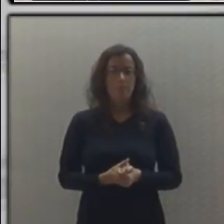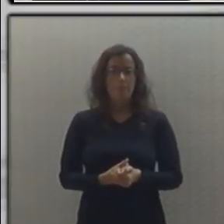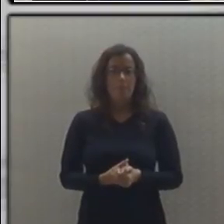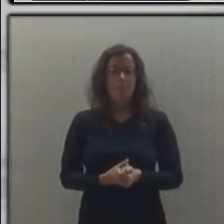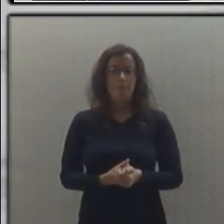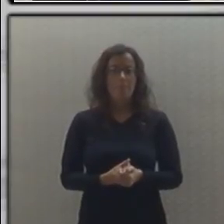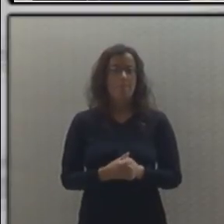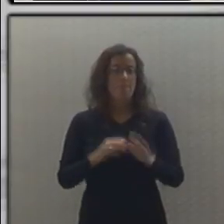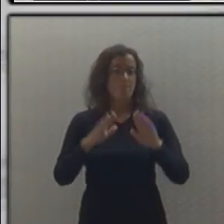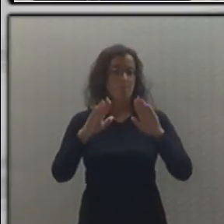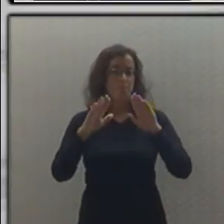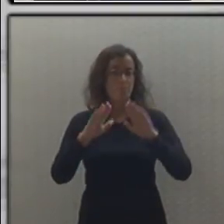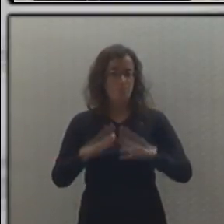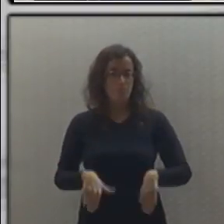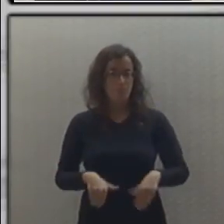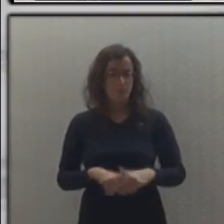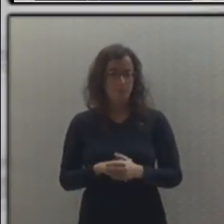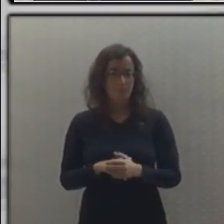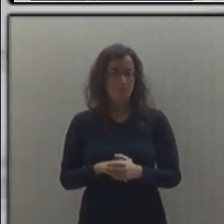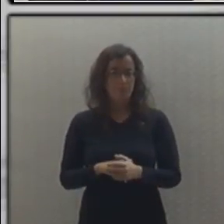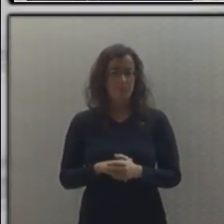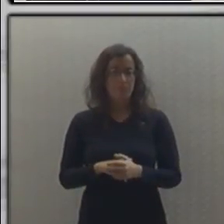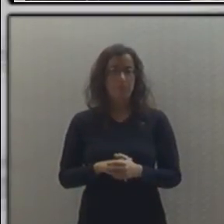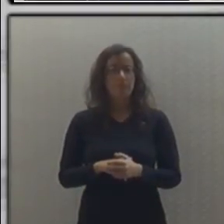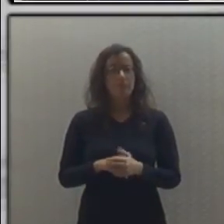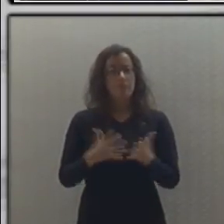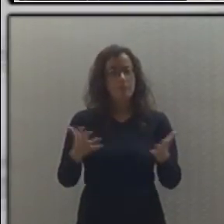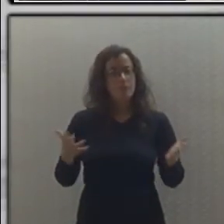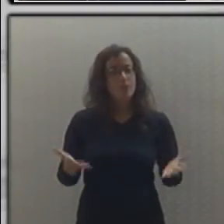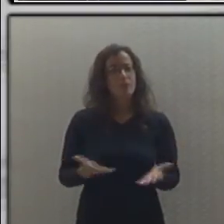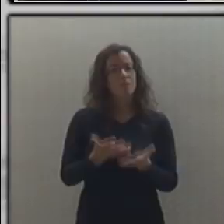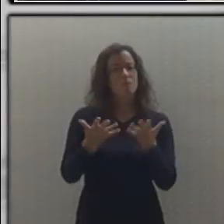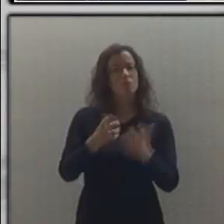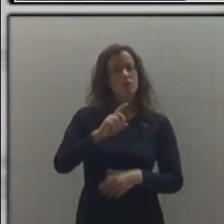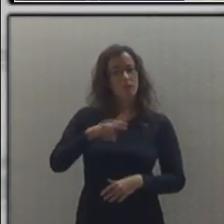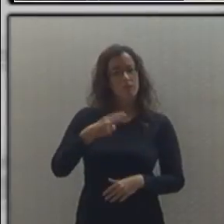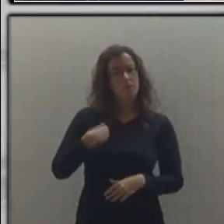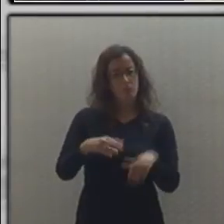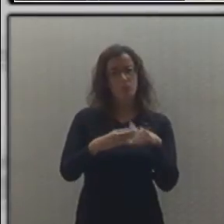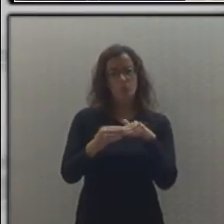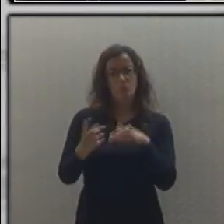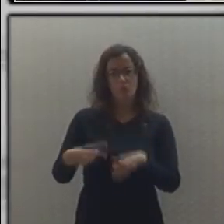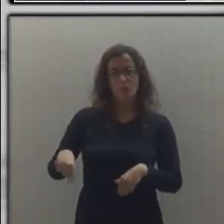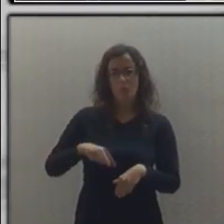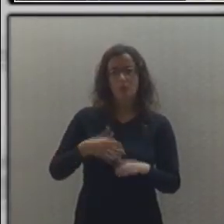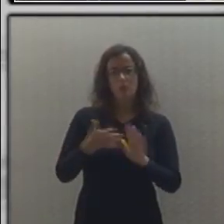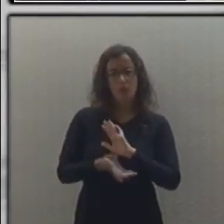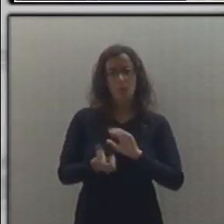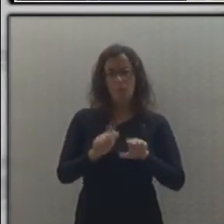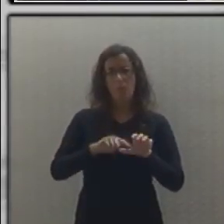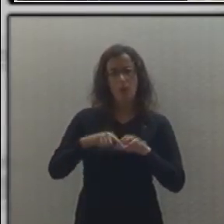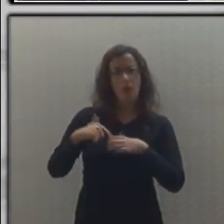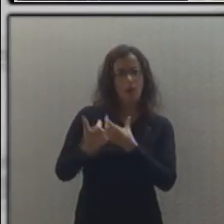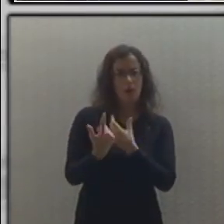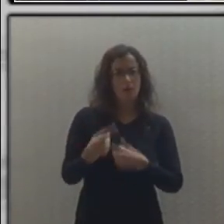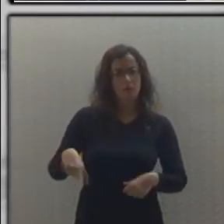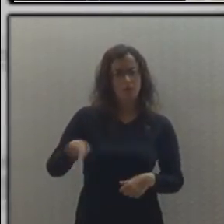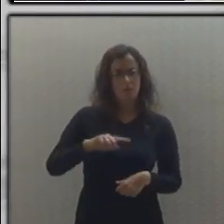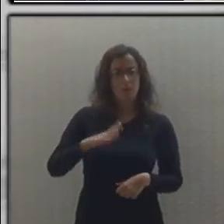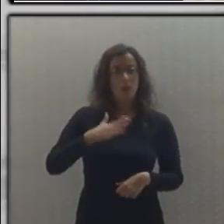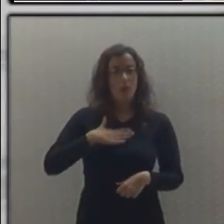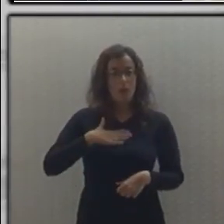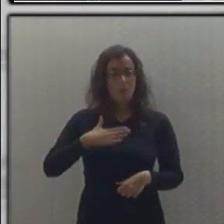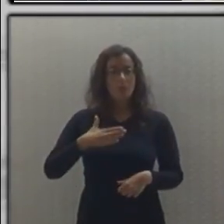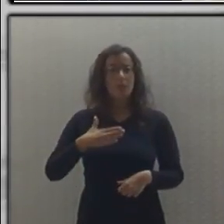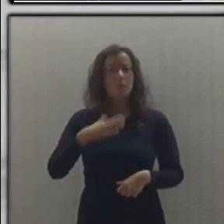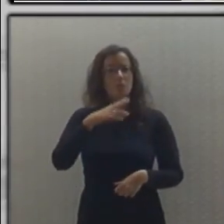Y luego, por último, están impulsados generalmente por los propios usuarios, hay participación. A mí este punto, como arquitecto, como joven arquitecto,